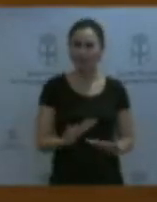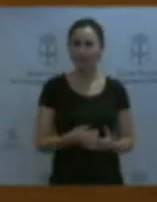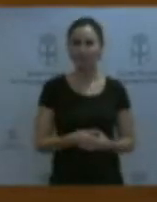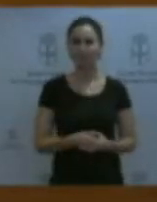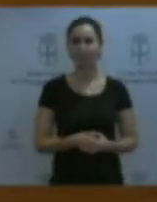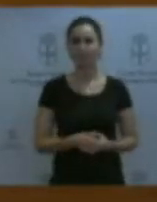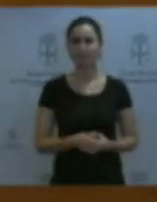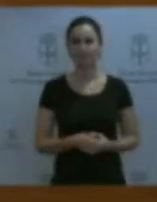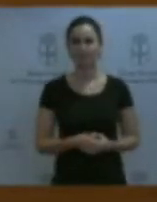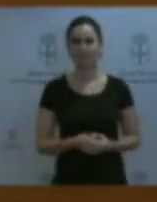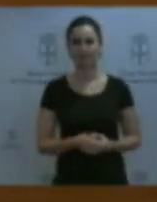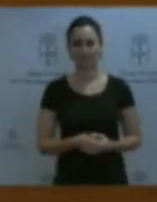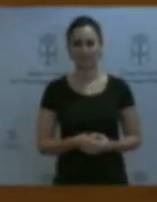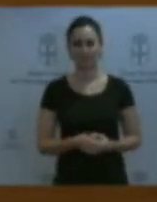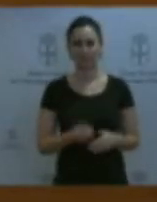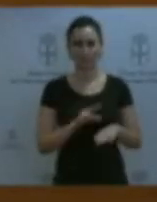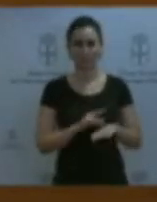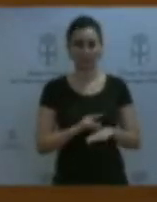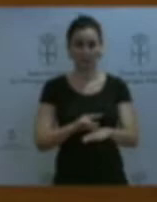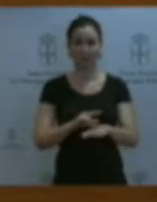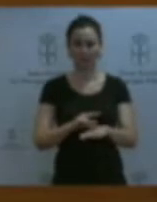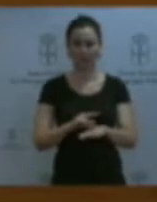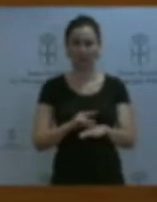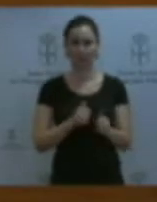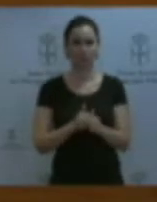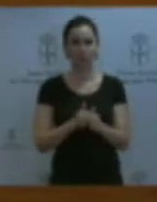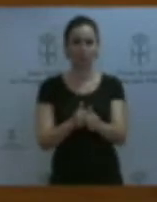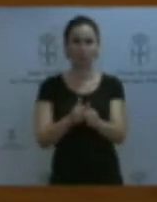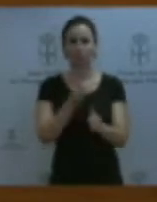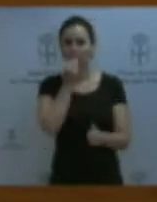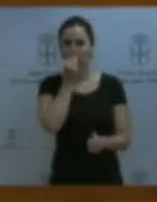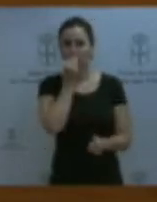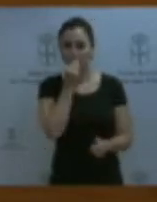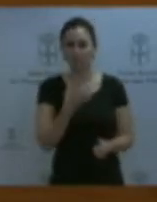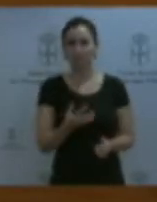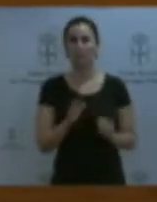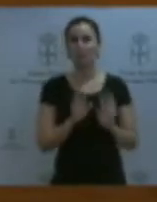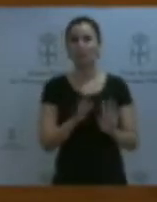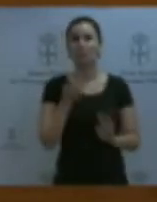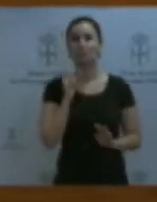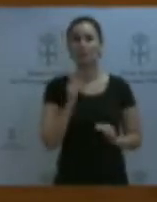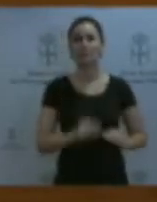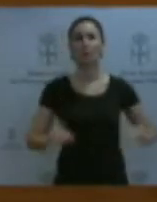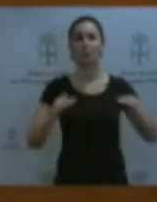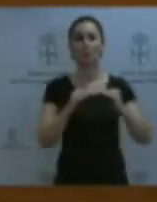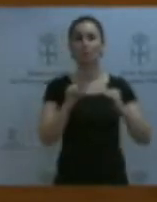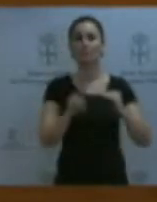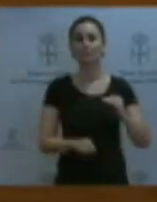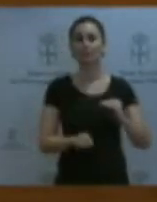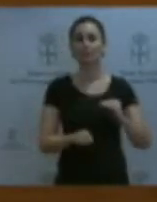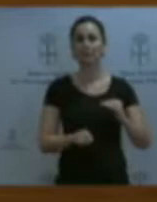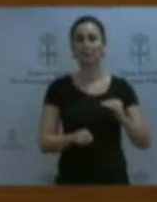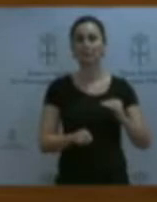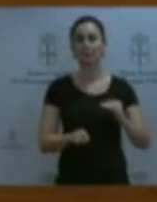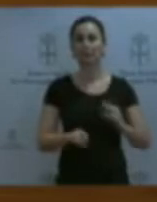parque. Y lo que sí que me sorprendió es que solamente la hacen los jueves, por ejemplo, y terminan a partir del día 1 de octubre. Es decir, ahora